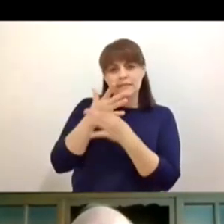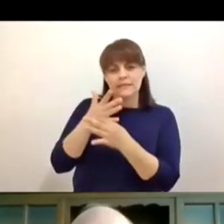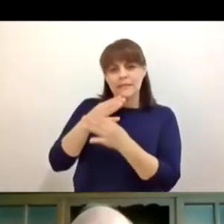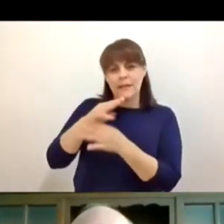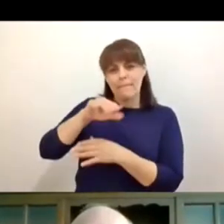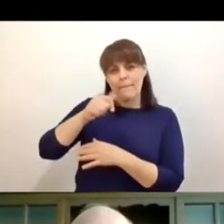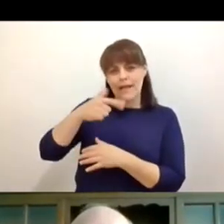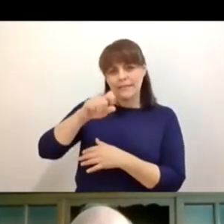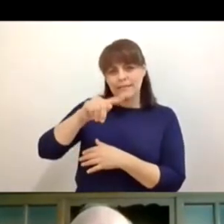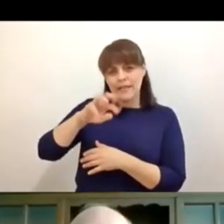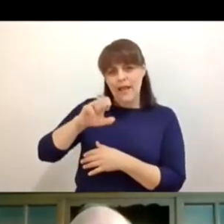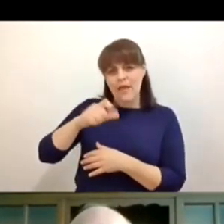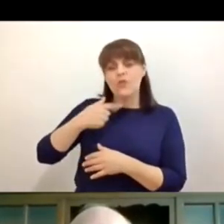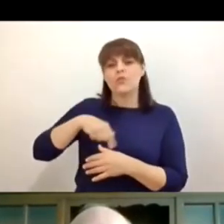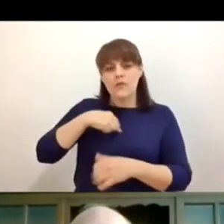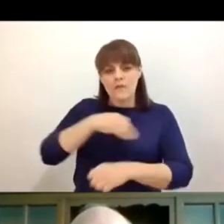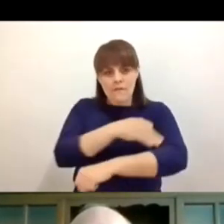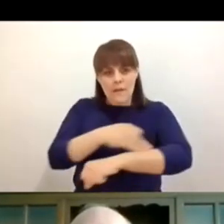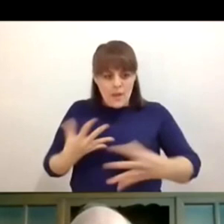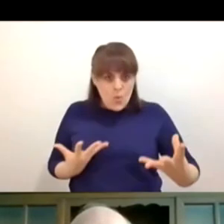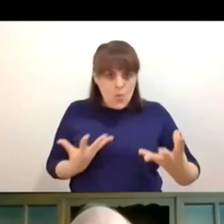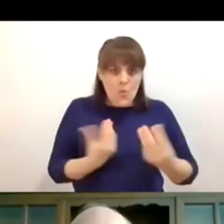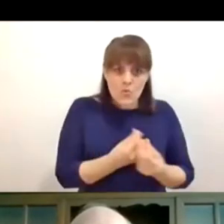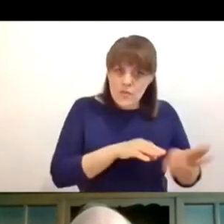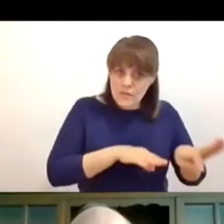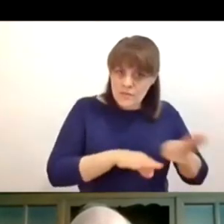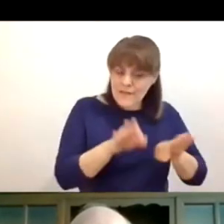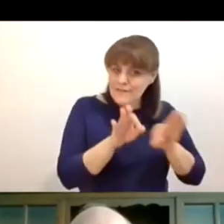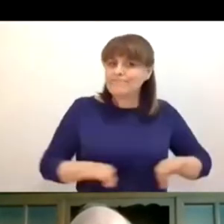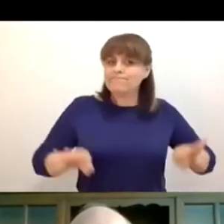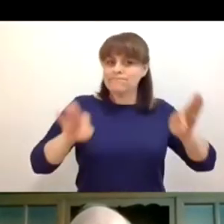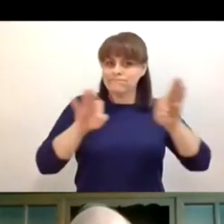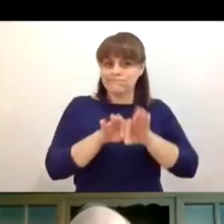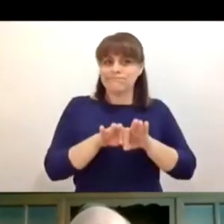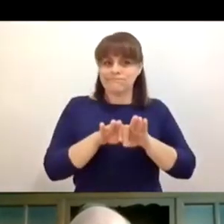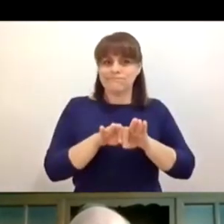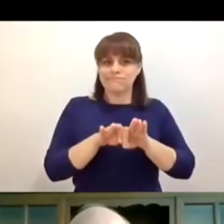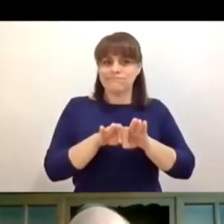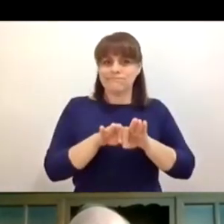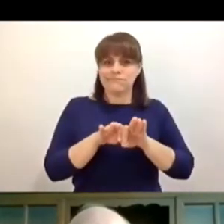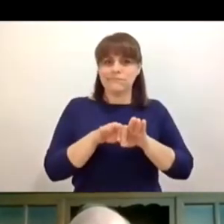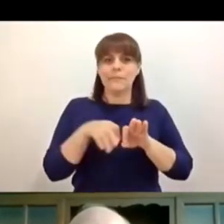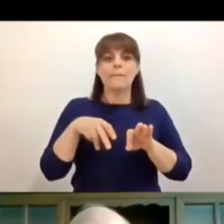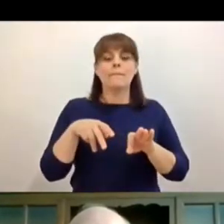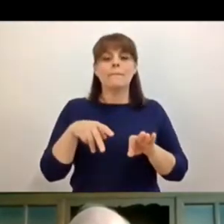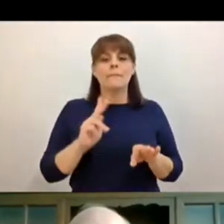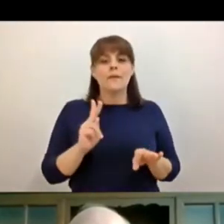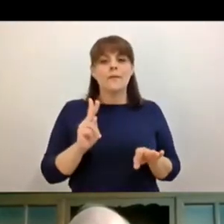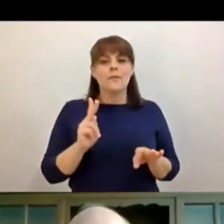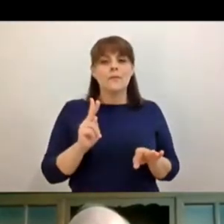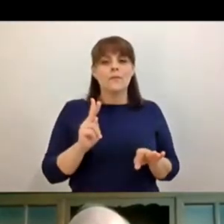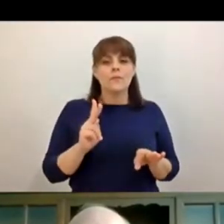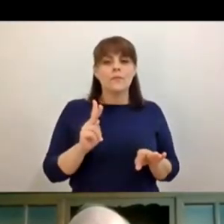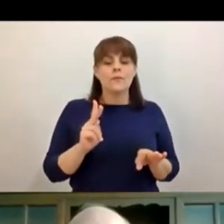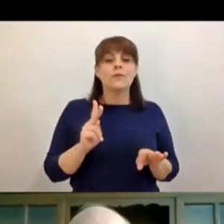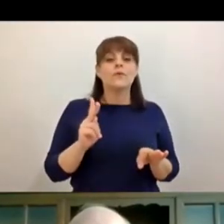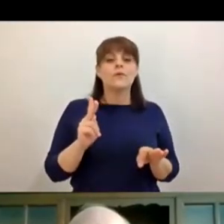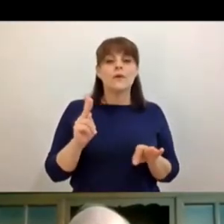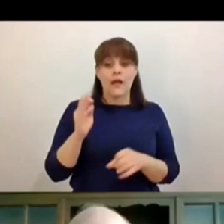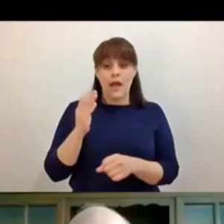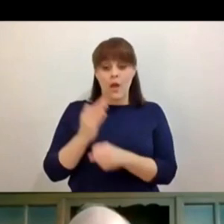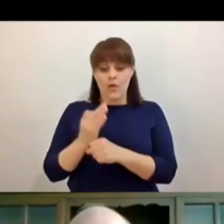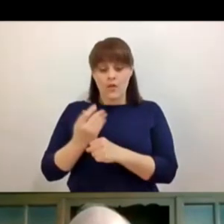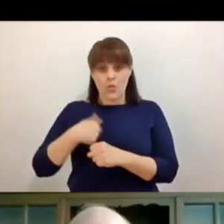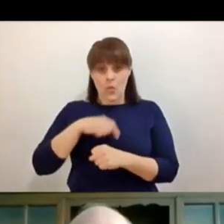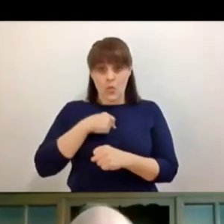la reintegración con la familia. Pero desafortunadamente, en los casos que nosotros manejamos, la reintegración con la familia no es algo efectivo ni es algo,